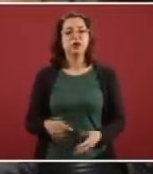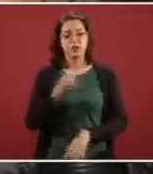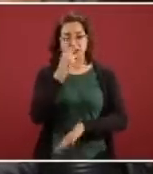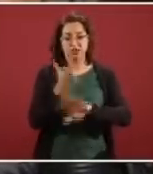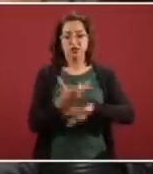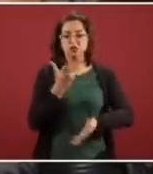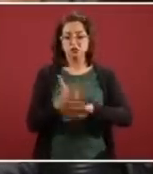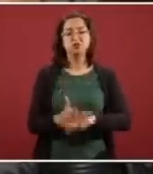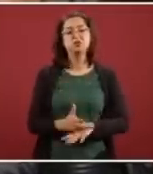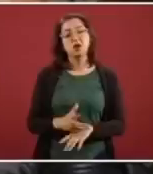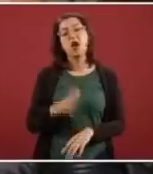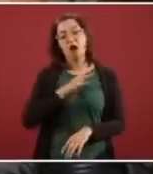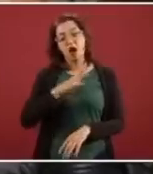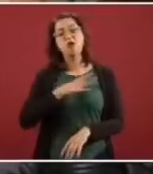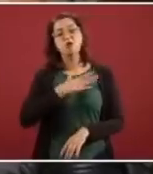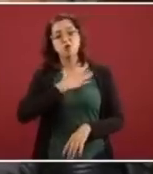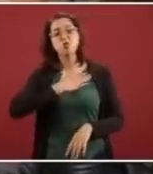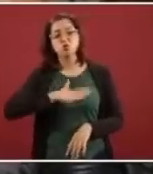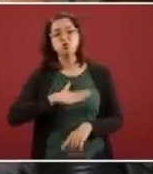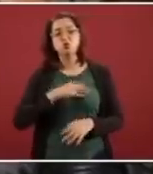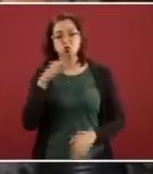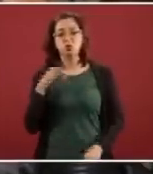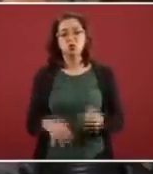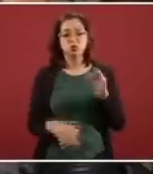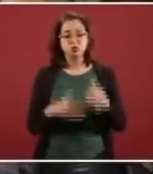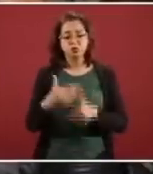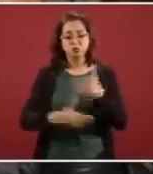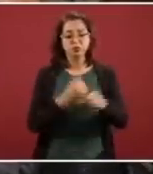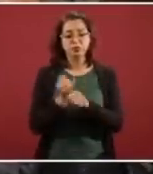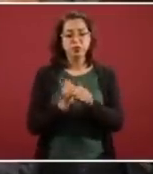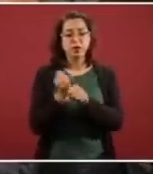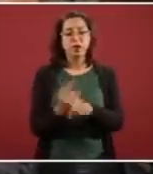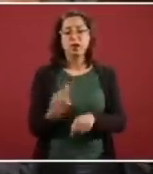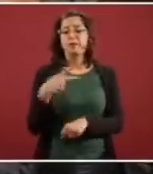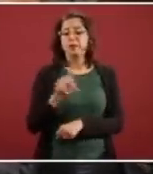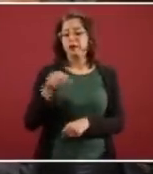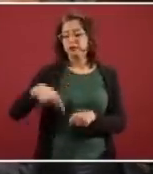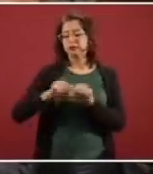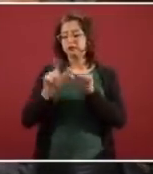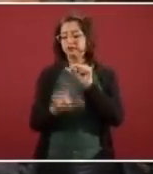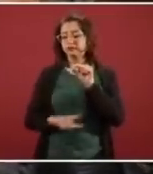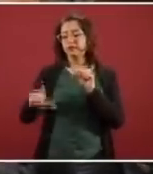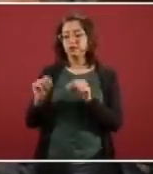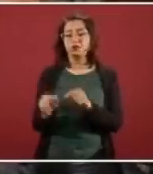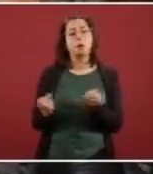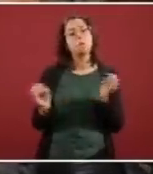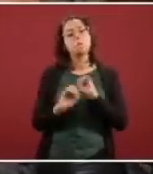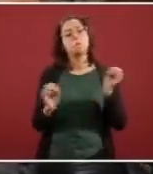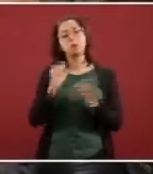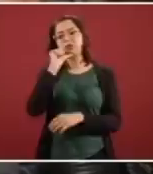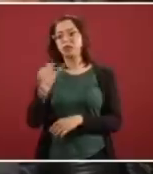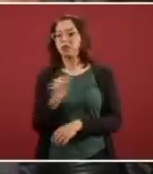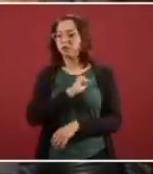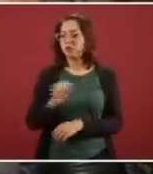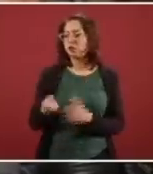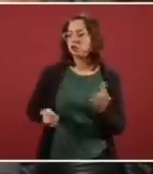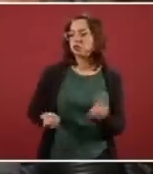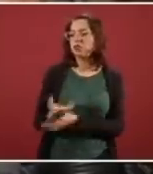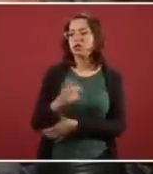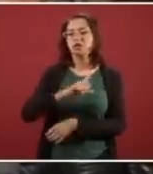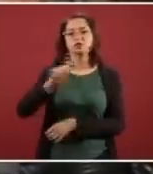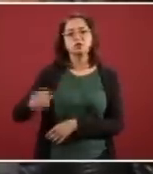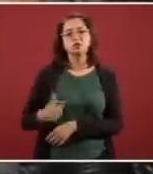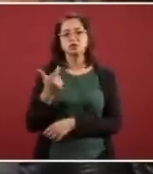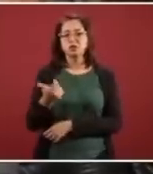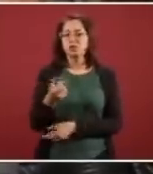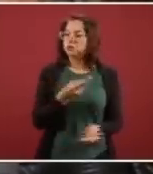Estados Unidos, pero en México, como lo señaló usted, a los delincuentes al salir se les devuelven los dineros. Ahora la